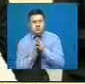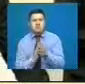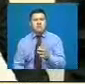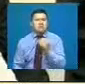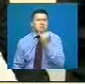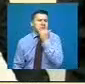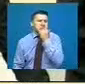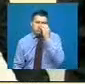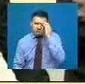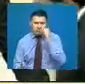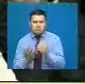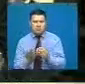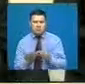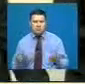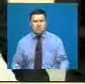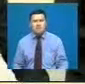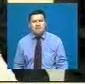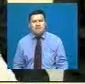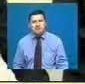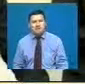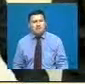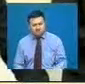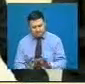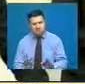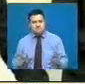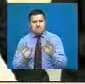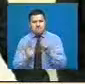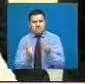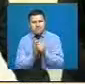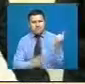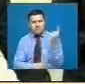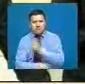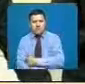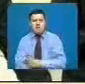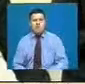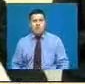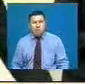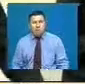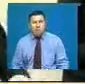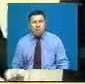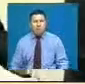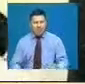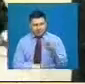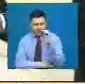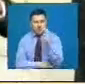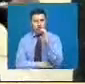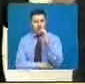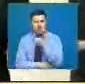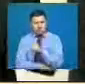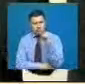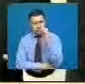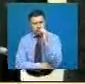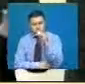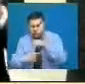lo que concluye este importantísimo diario es que Colombia, dentro